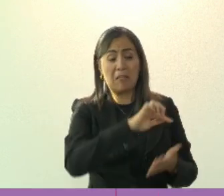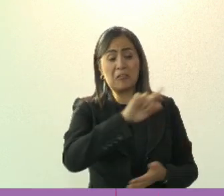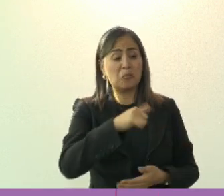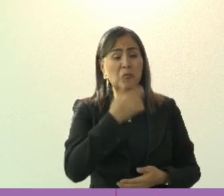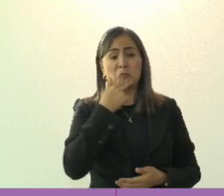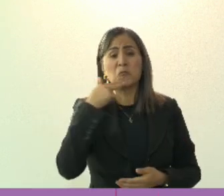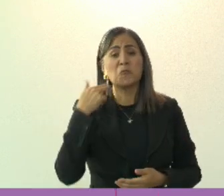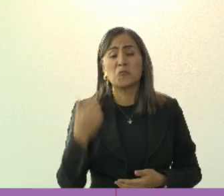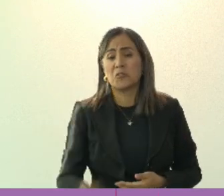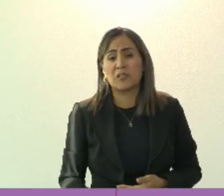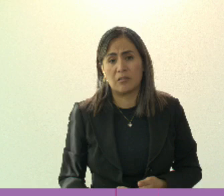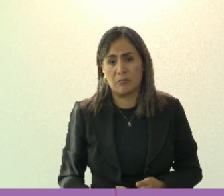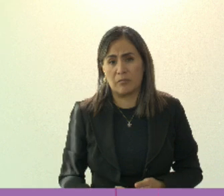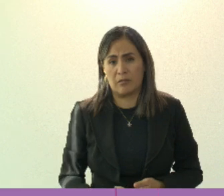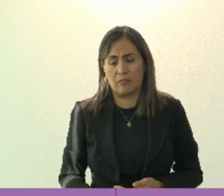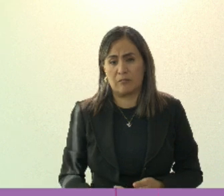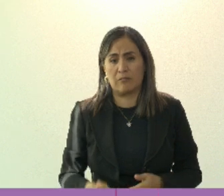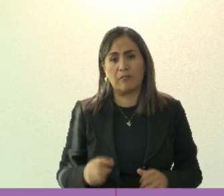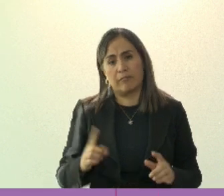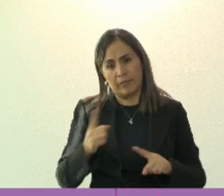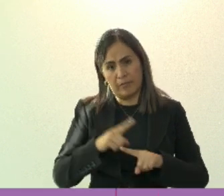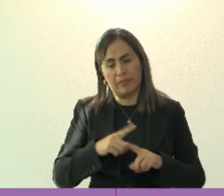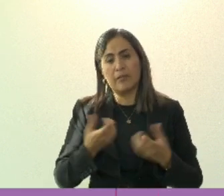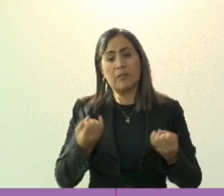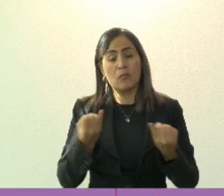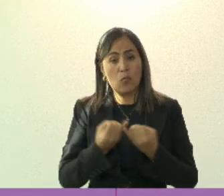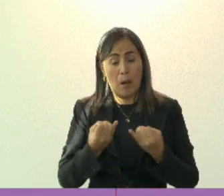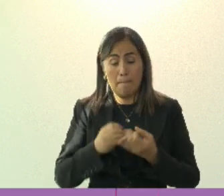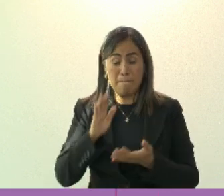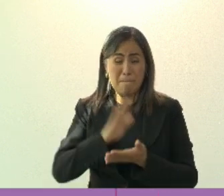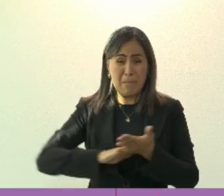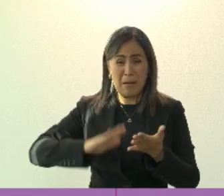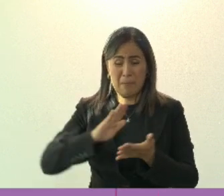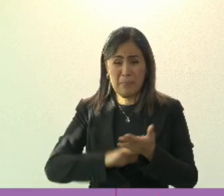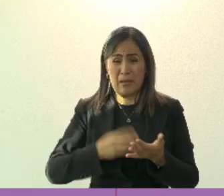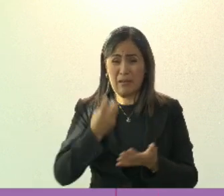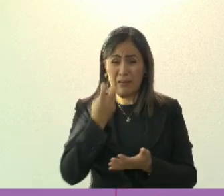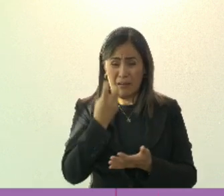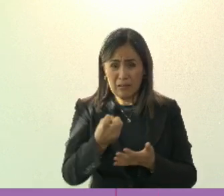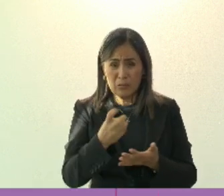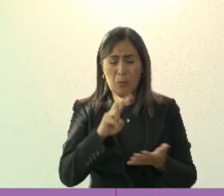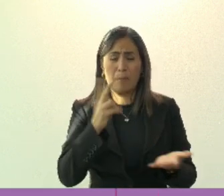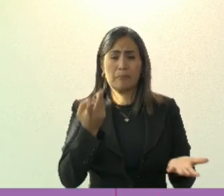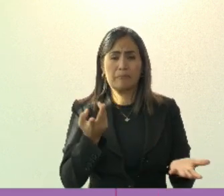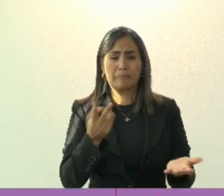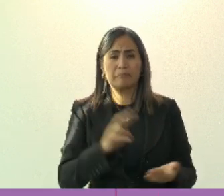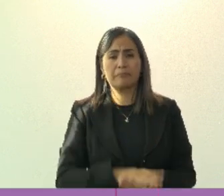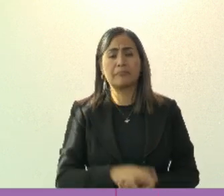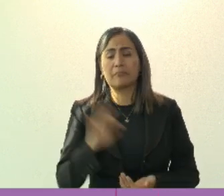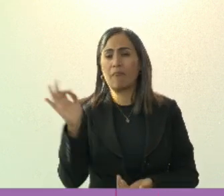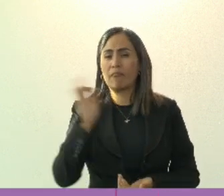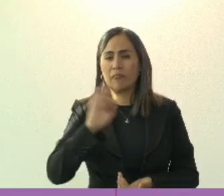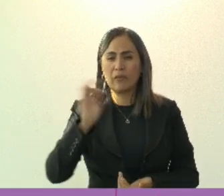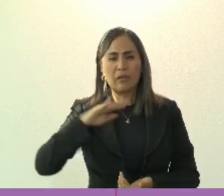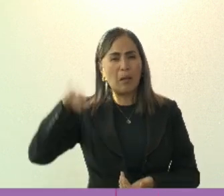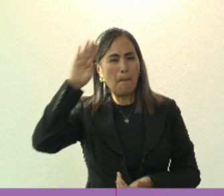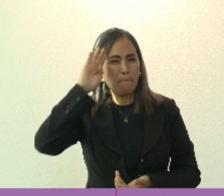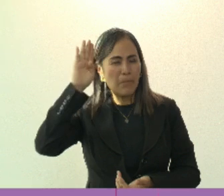seguido. Y dejamos de lado aquellos documentos que podríamos pensar que